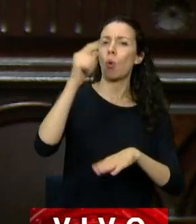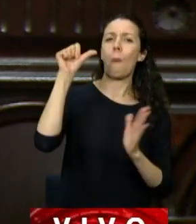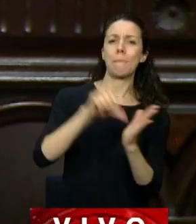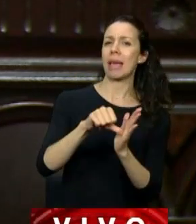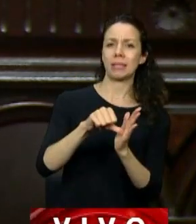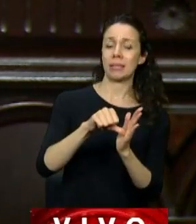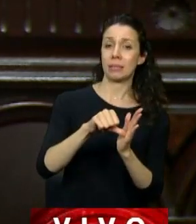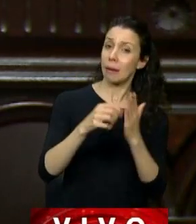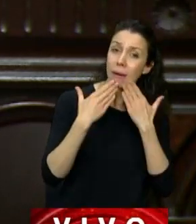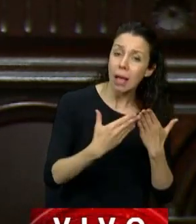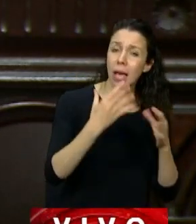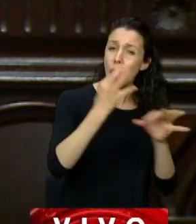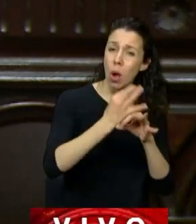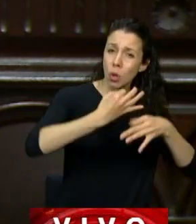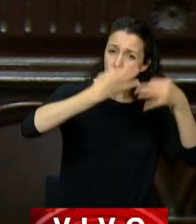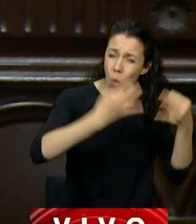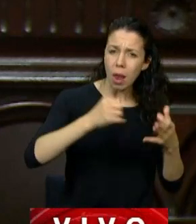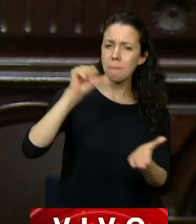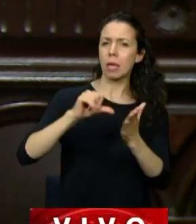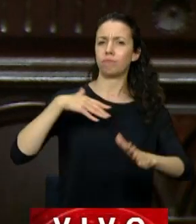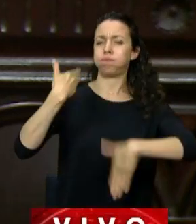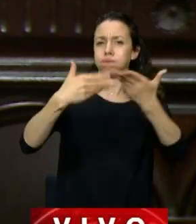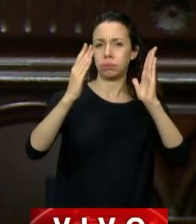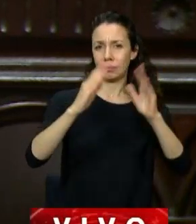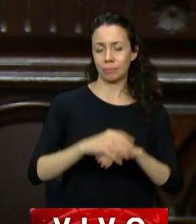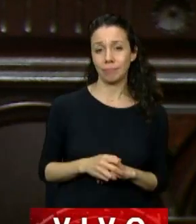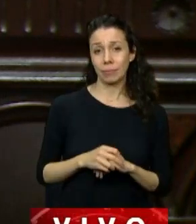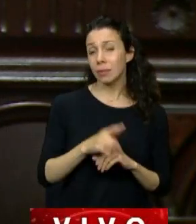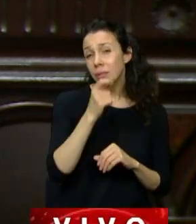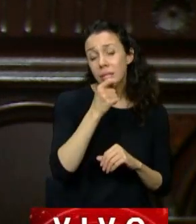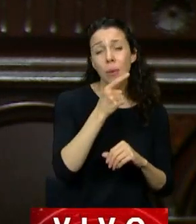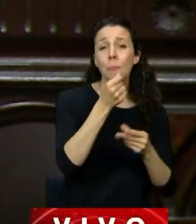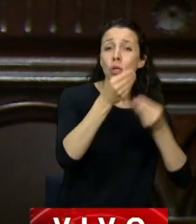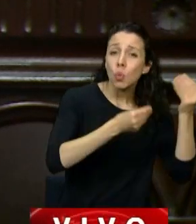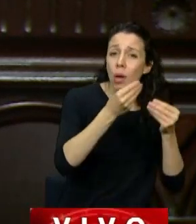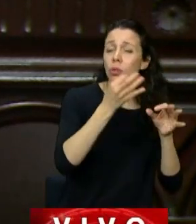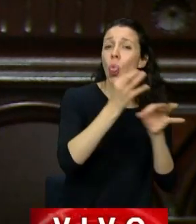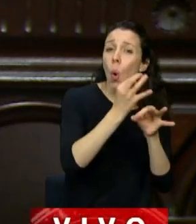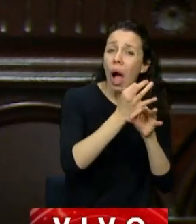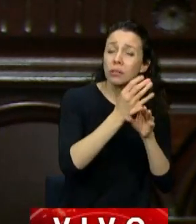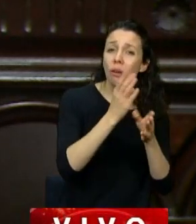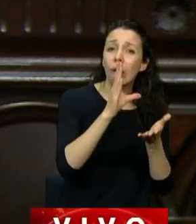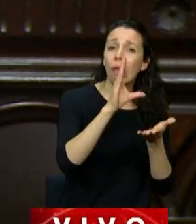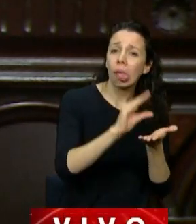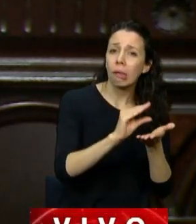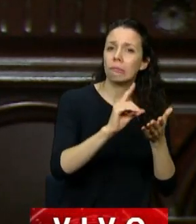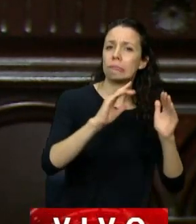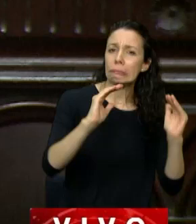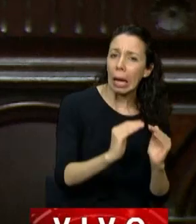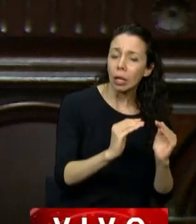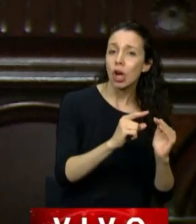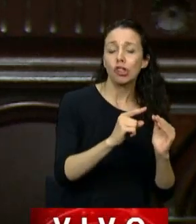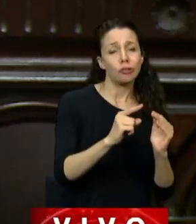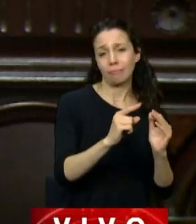la educación. Recortar el presupuesto educativo es una muy mala decisión, señora presidenta. Vemos que en